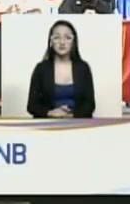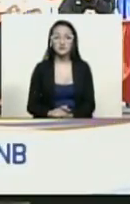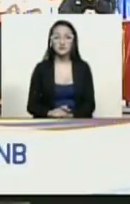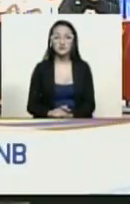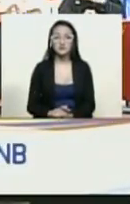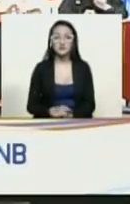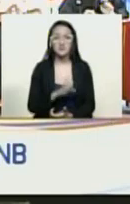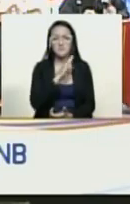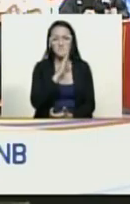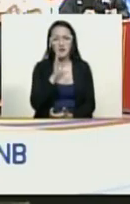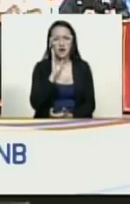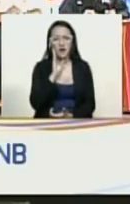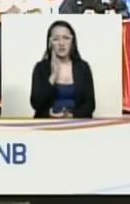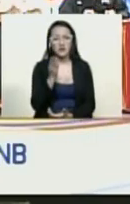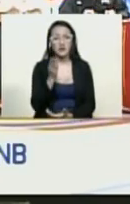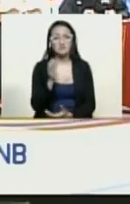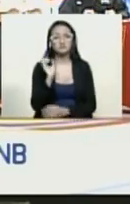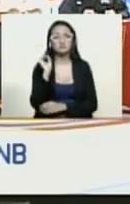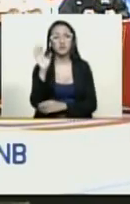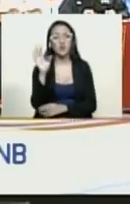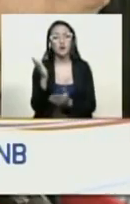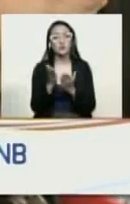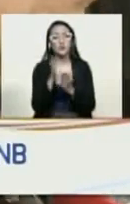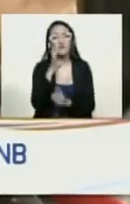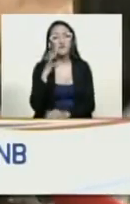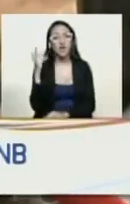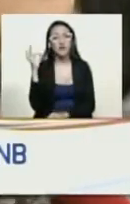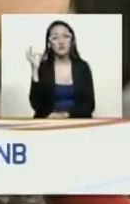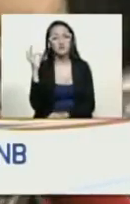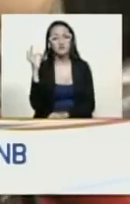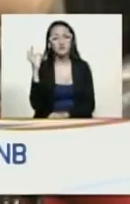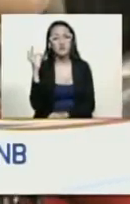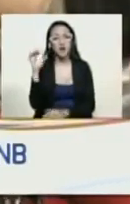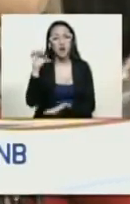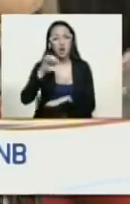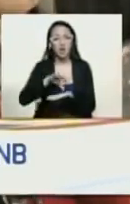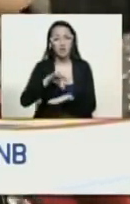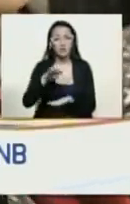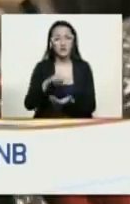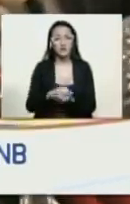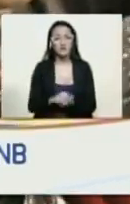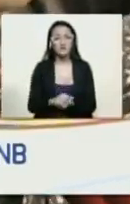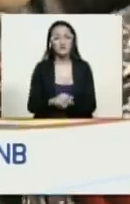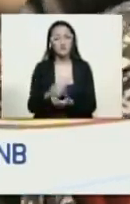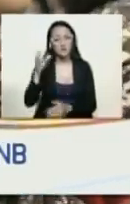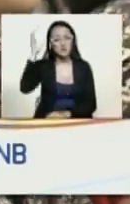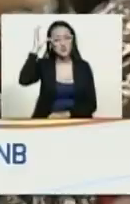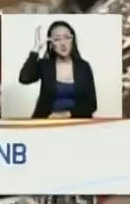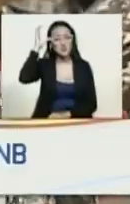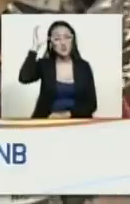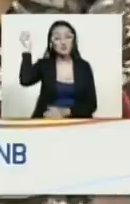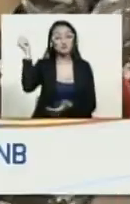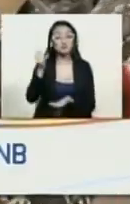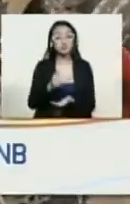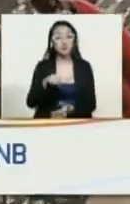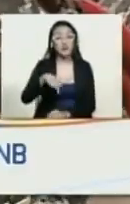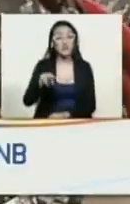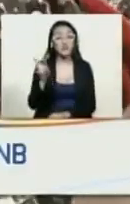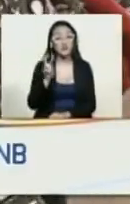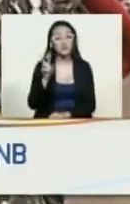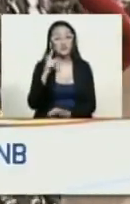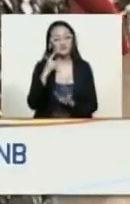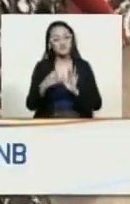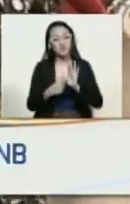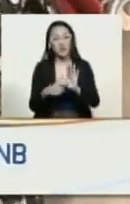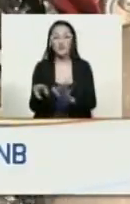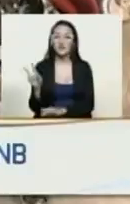que su madre la enviara a estudiar en Francia, en Londres, y se trajo todo ese conocimiento para nosotros,